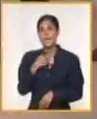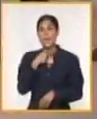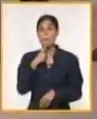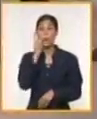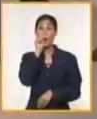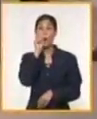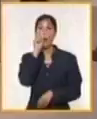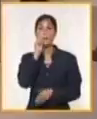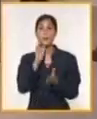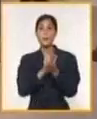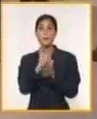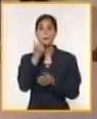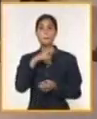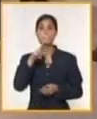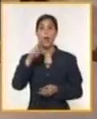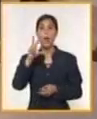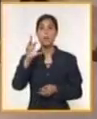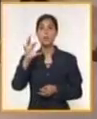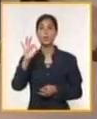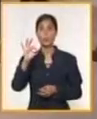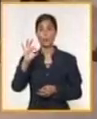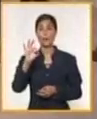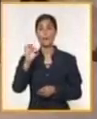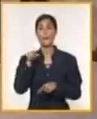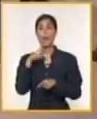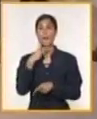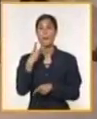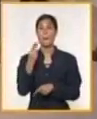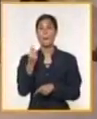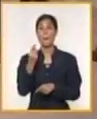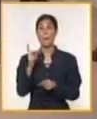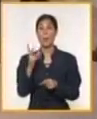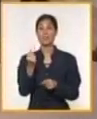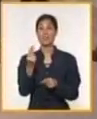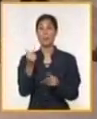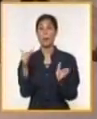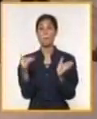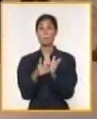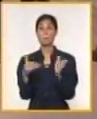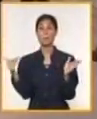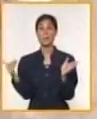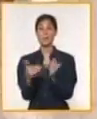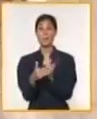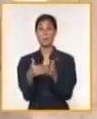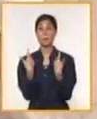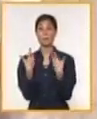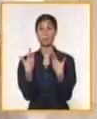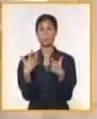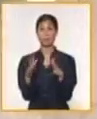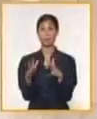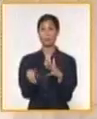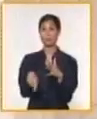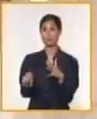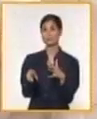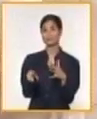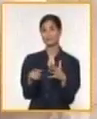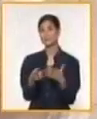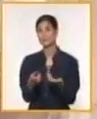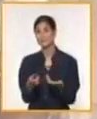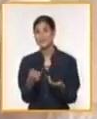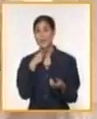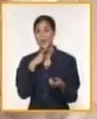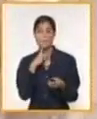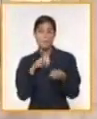entonces, solamente de uno de esos grupos. Iba a hablar de Marco Rubio. Dale. Entonces, en la plataforma del MAGA y del America